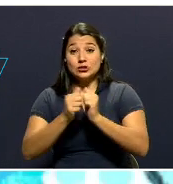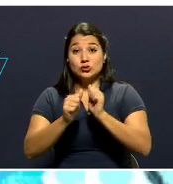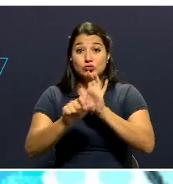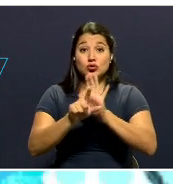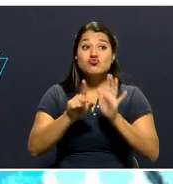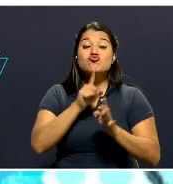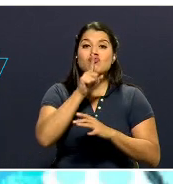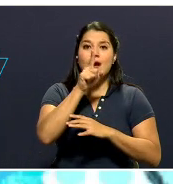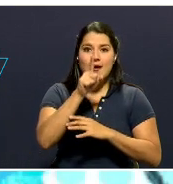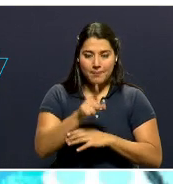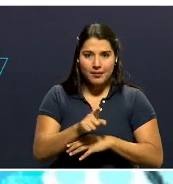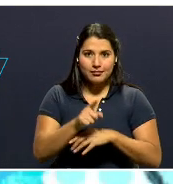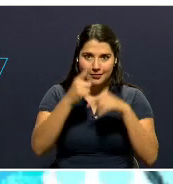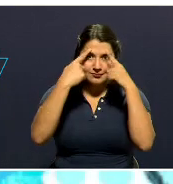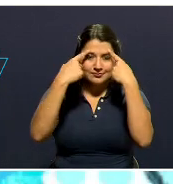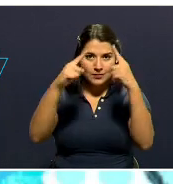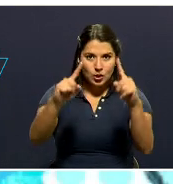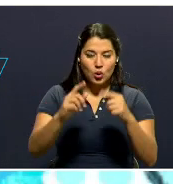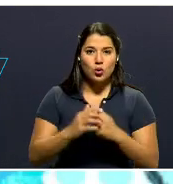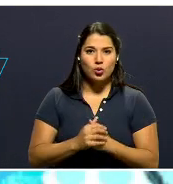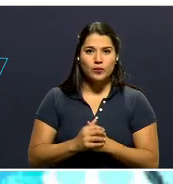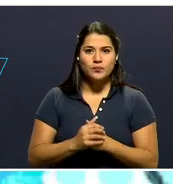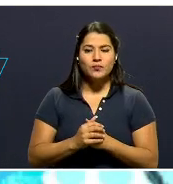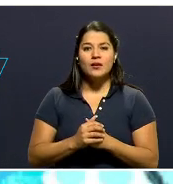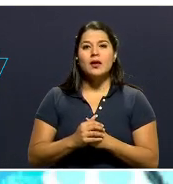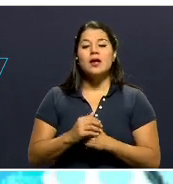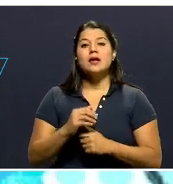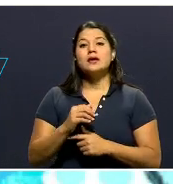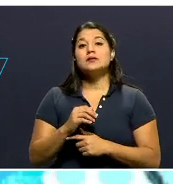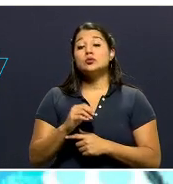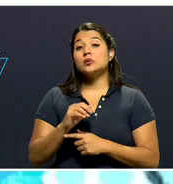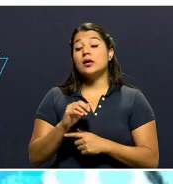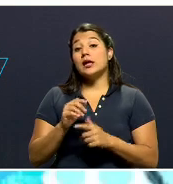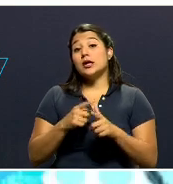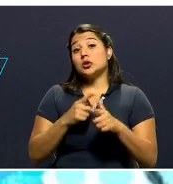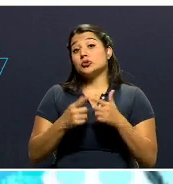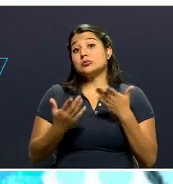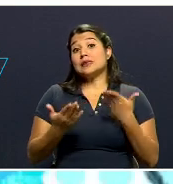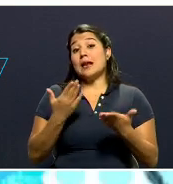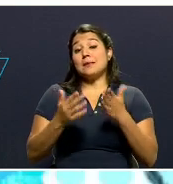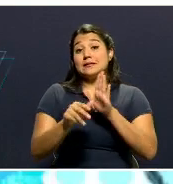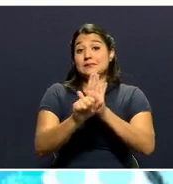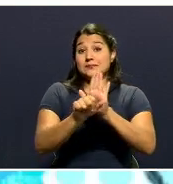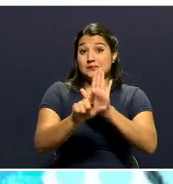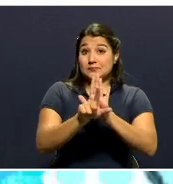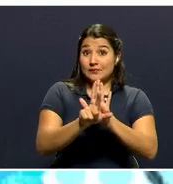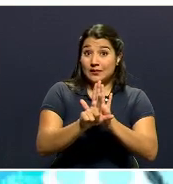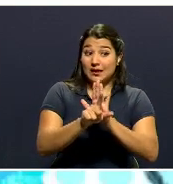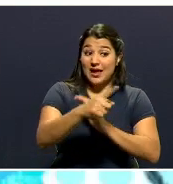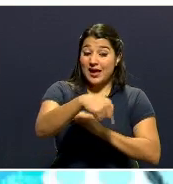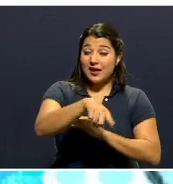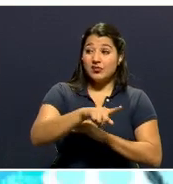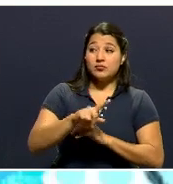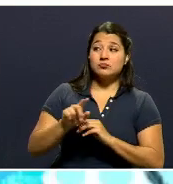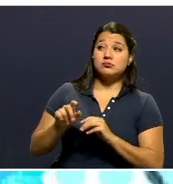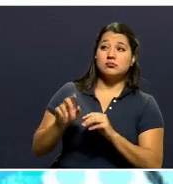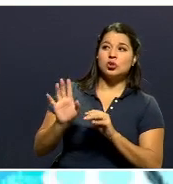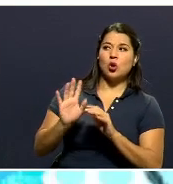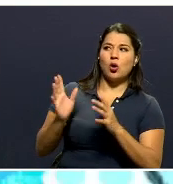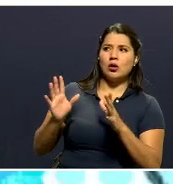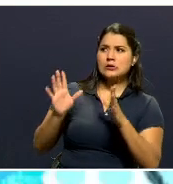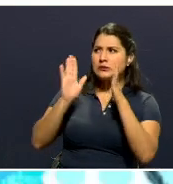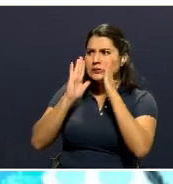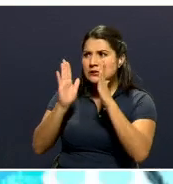pasando por sus manos. No va a ser otros los interlocutores. Probablemente la Asamblea Legislativa sea muy poco receptiva a tener